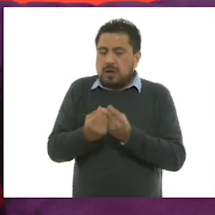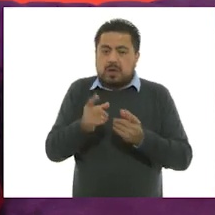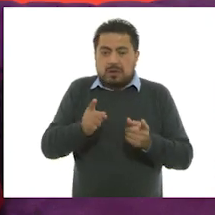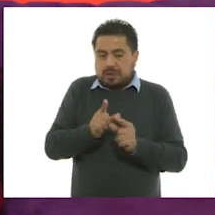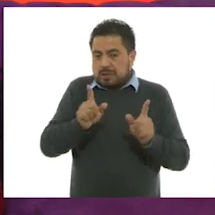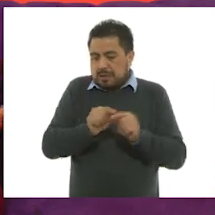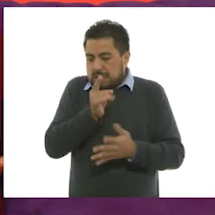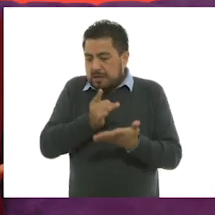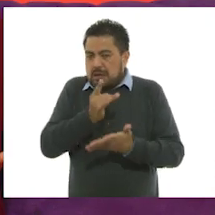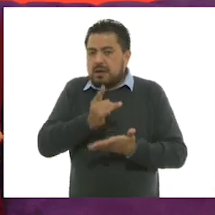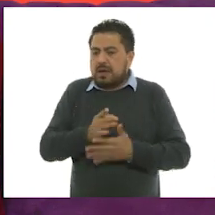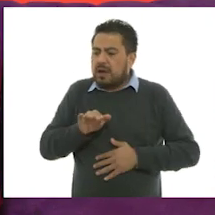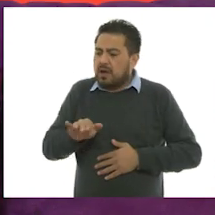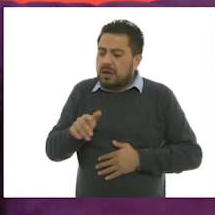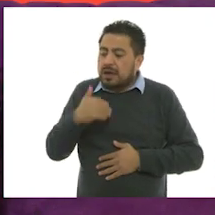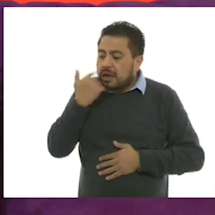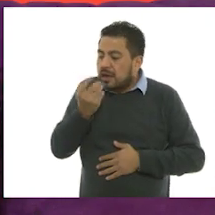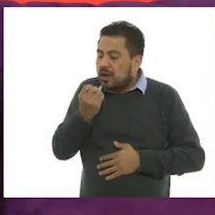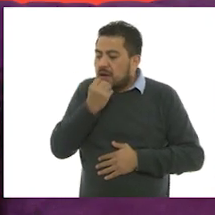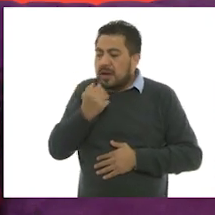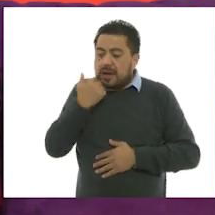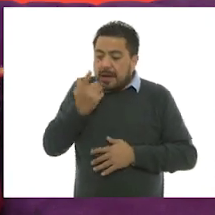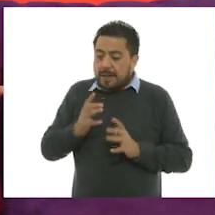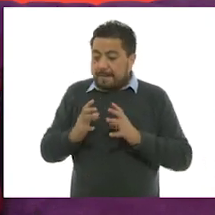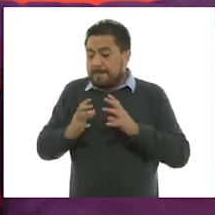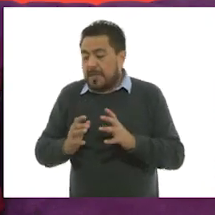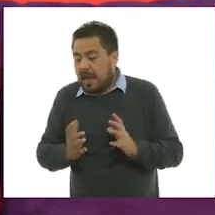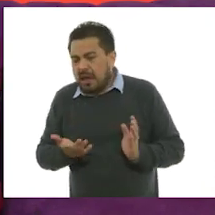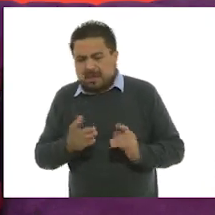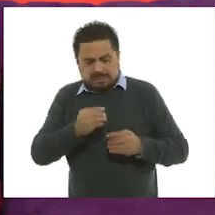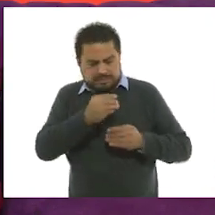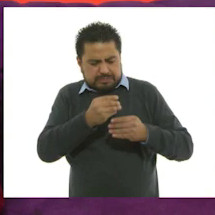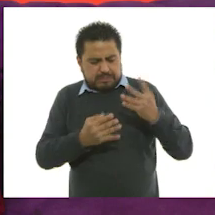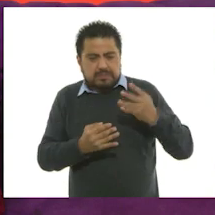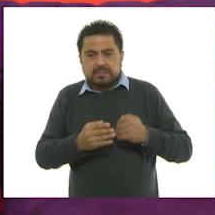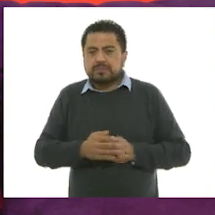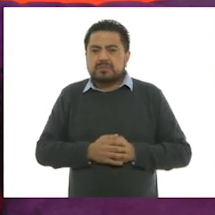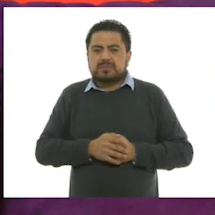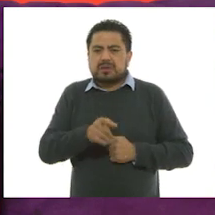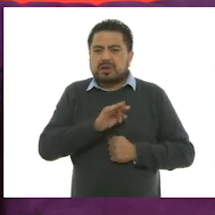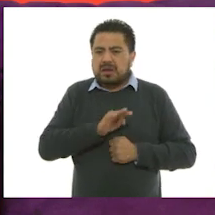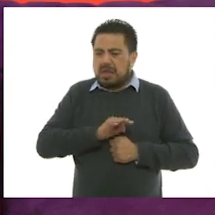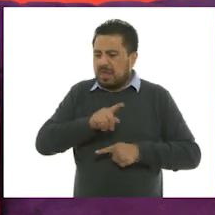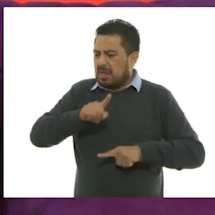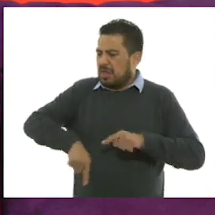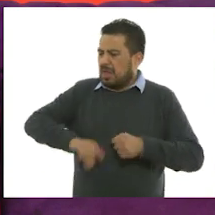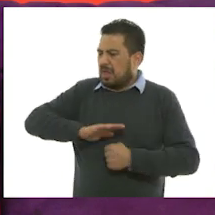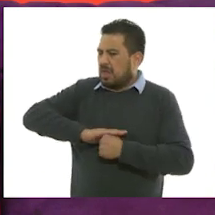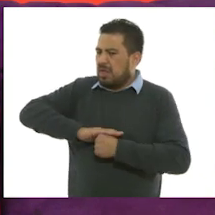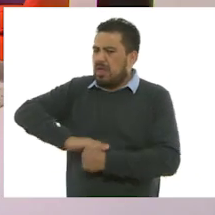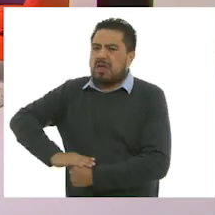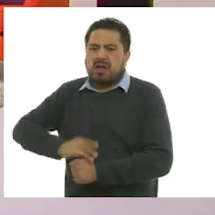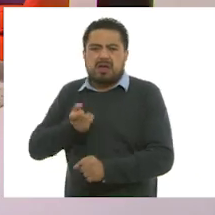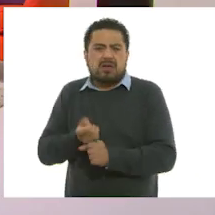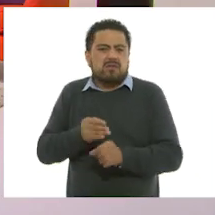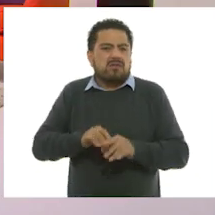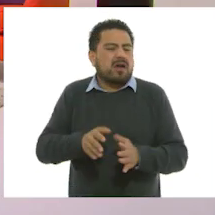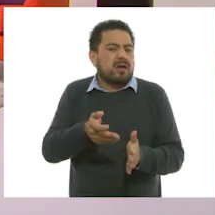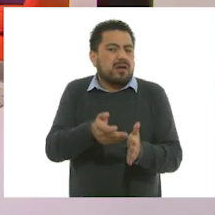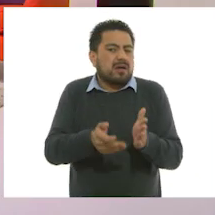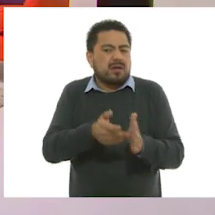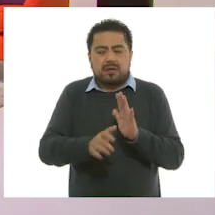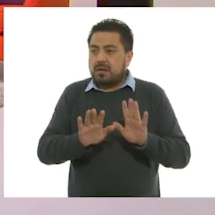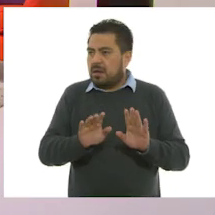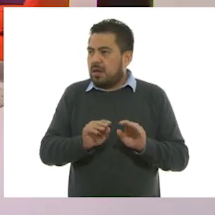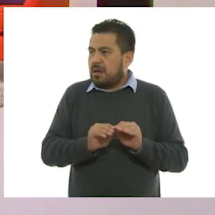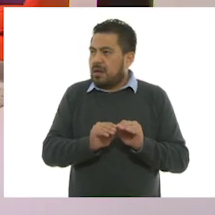les decimos ¿quieres comer?, ¿quieres la pelota?, etcétera, los privaríamos de mucha información. Claro,